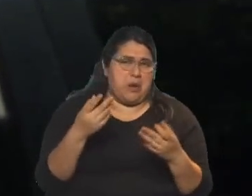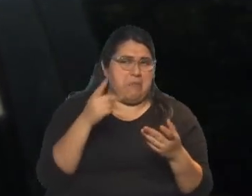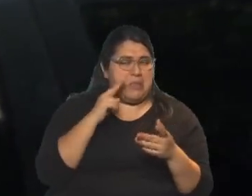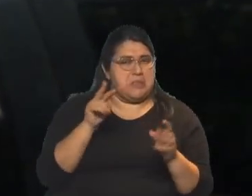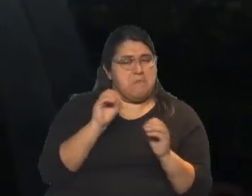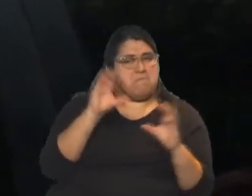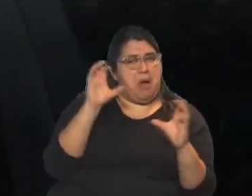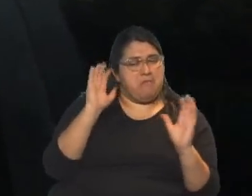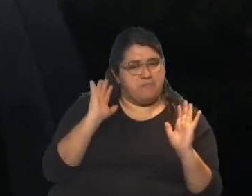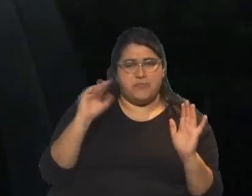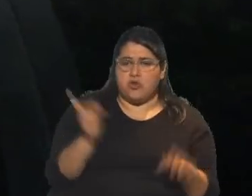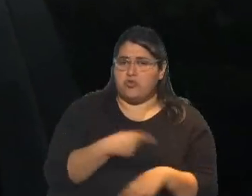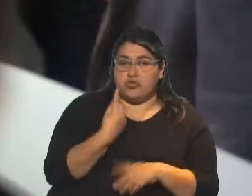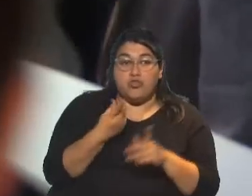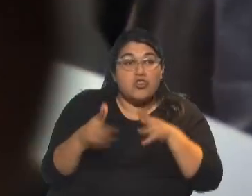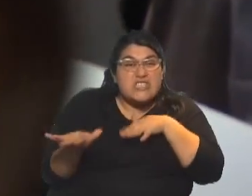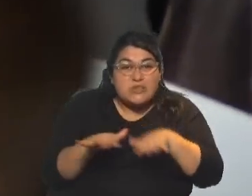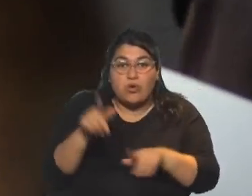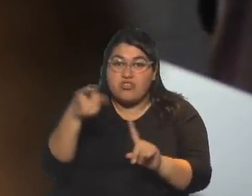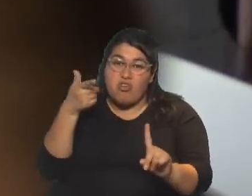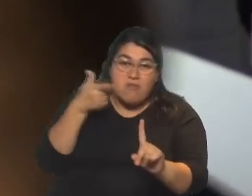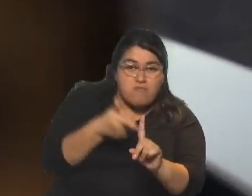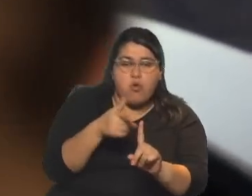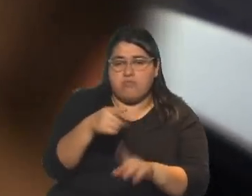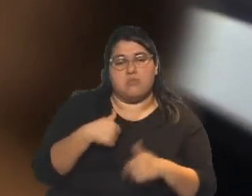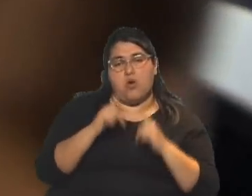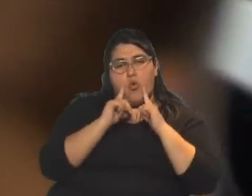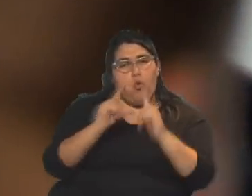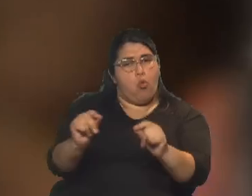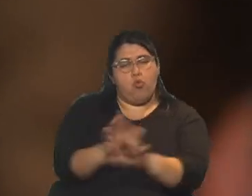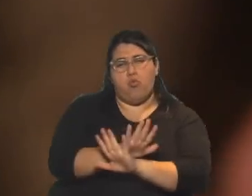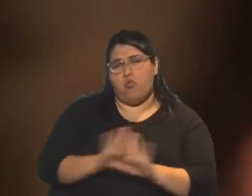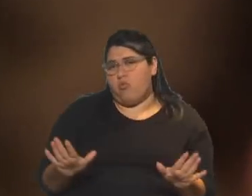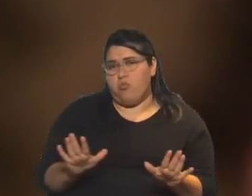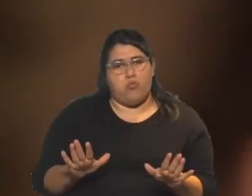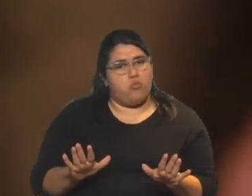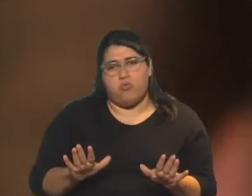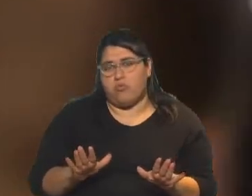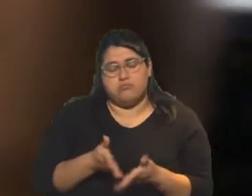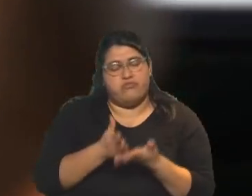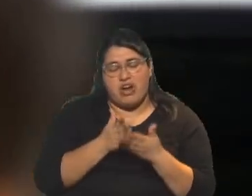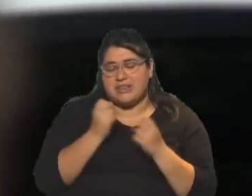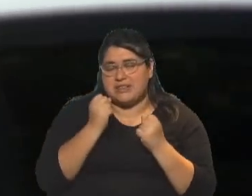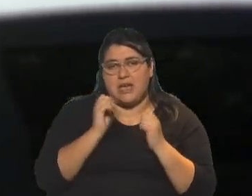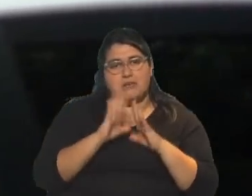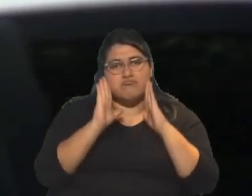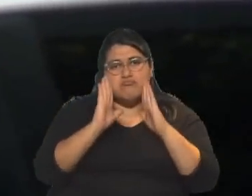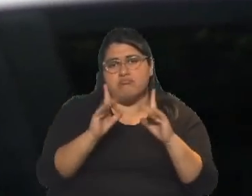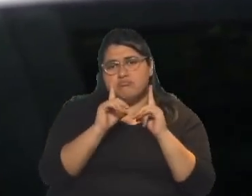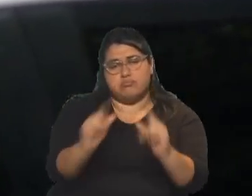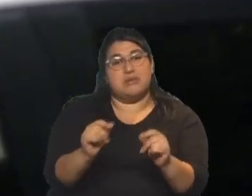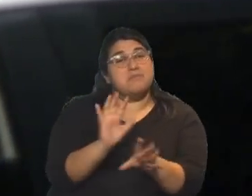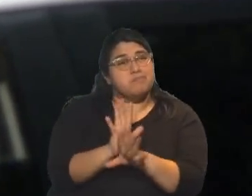es que repudiamos lo ocurrido repudiamos categóricamente lo ocurrido es un